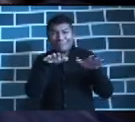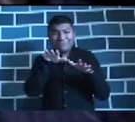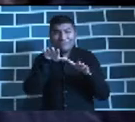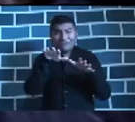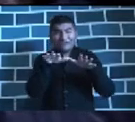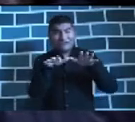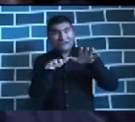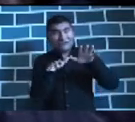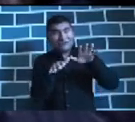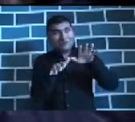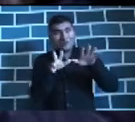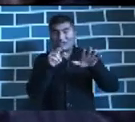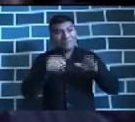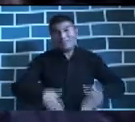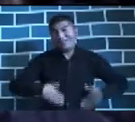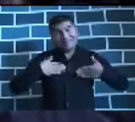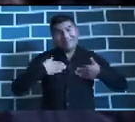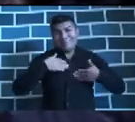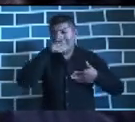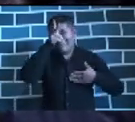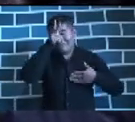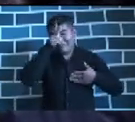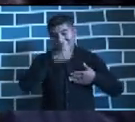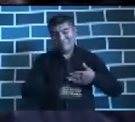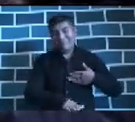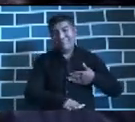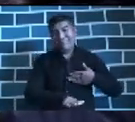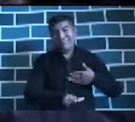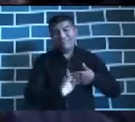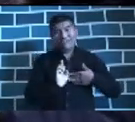pues no las vivir como gallinas de corral